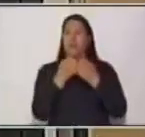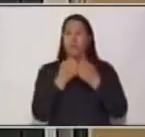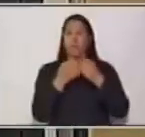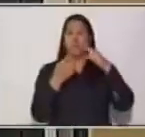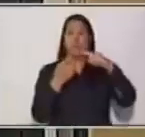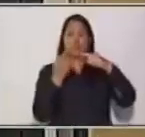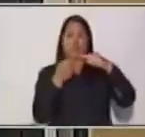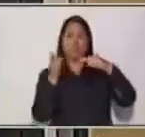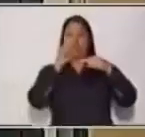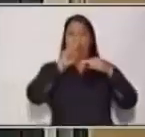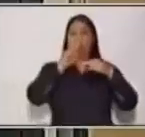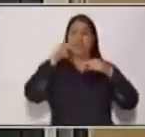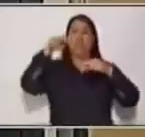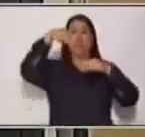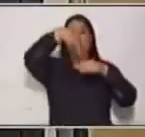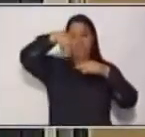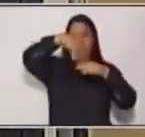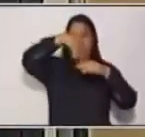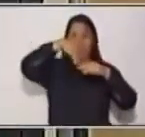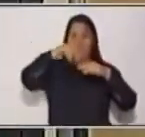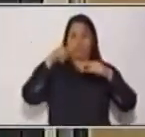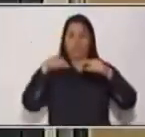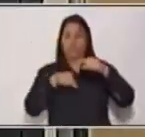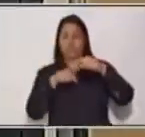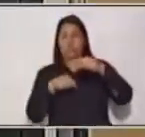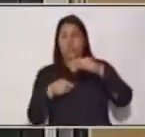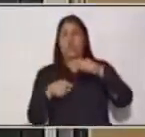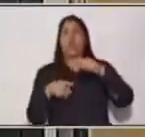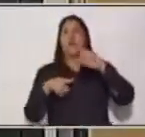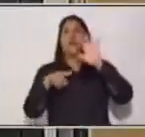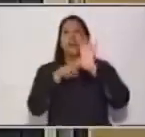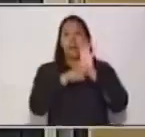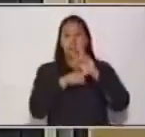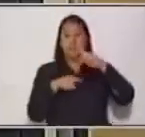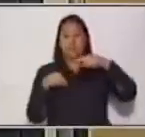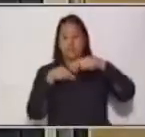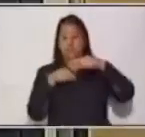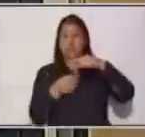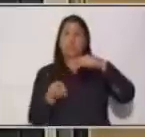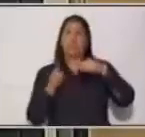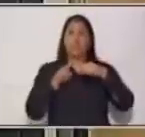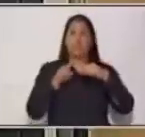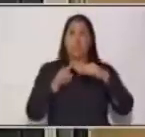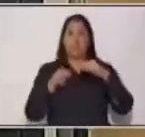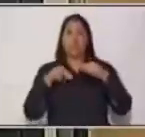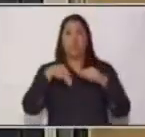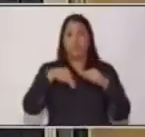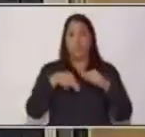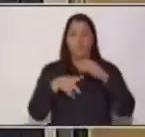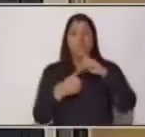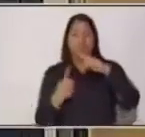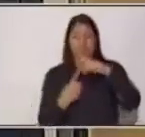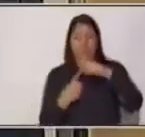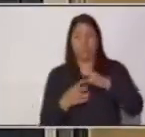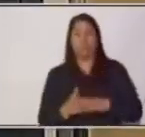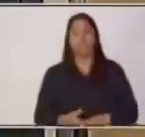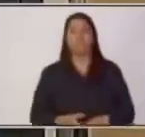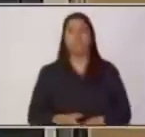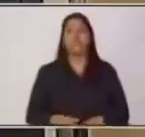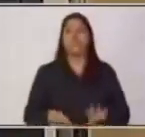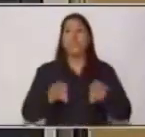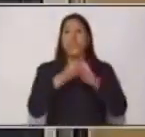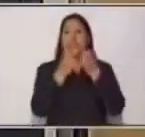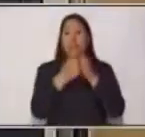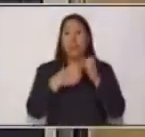dentro del valor del exponente del denominador, es decir, 4 menos 2. Entonces 4 menos